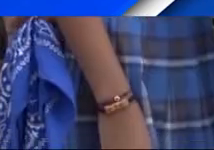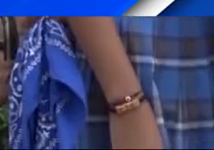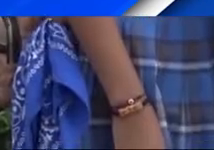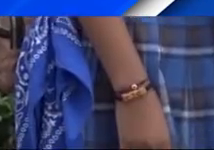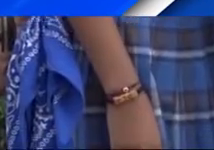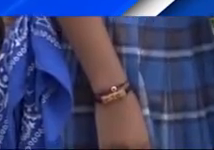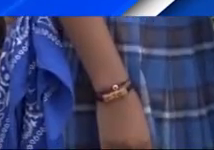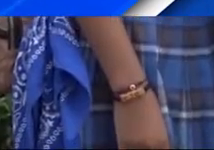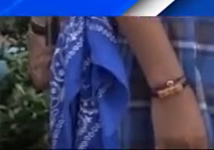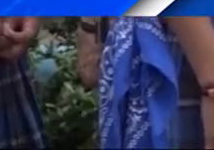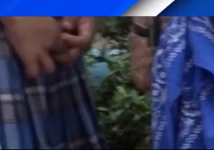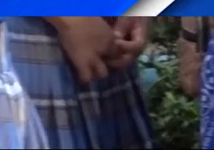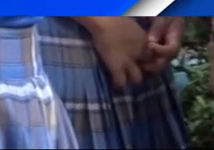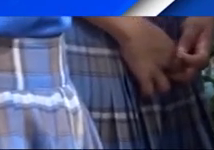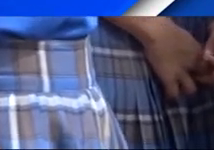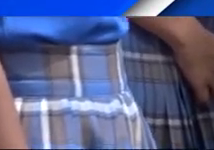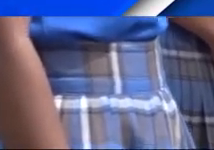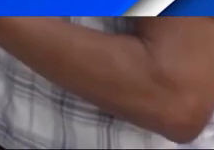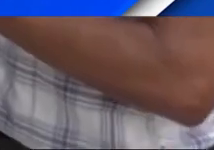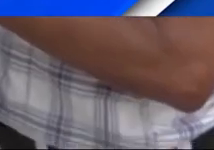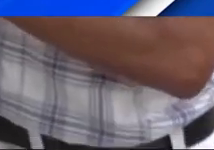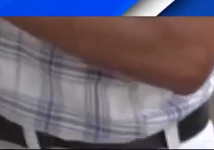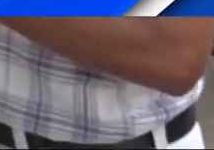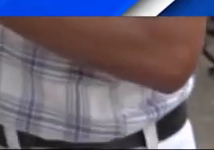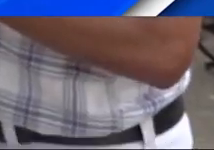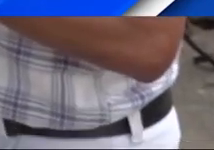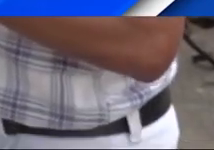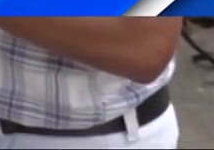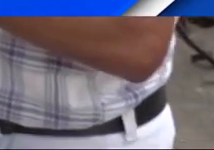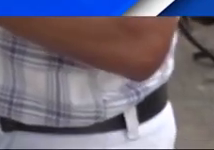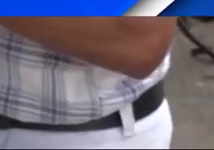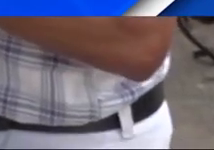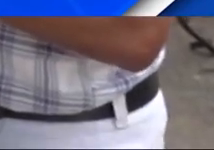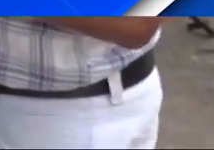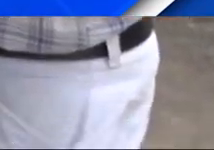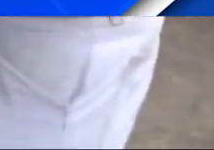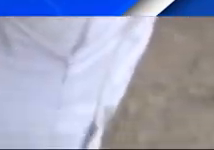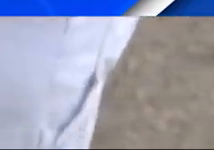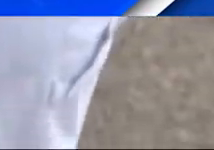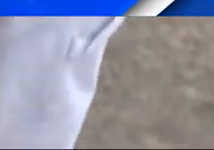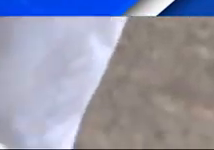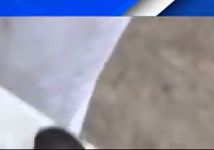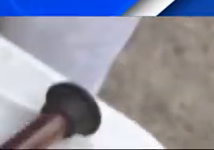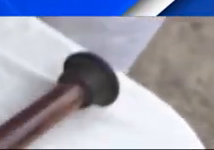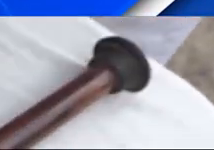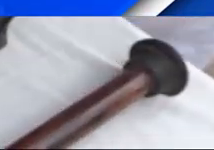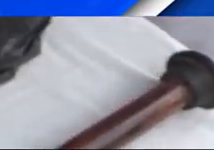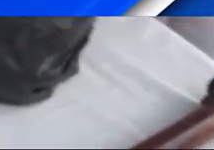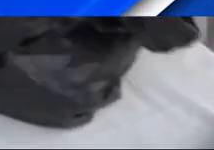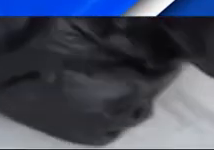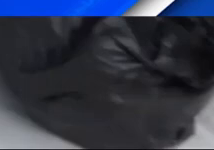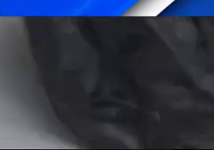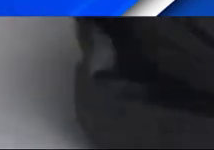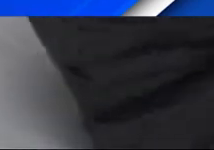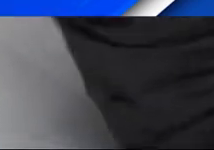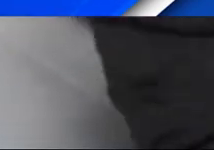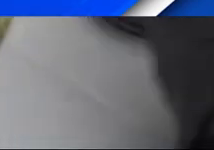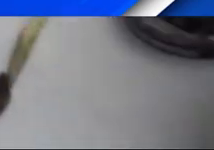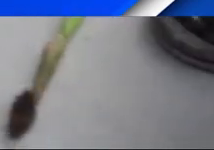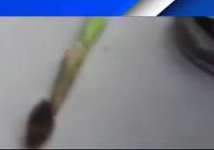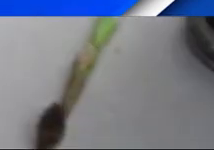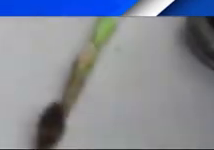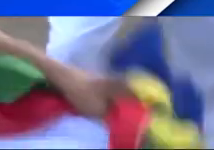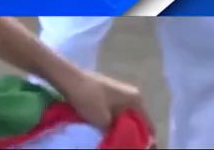años, Coarse Island ha conmemorado cada 27 de agosto dicha efeméride. La